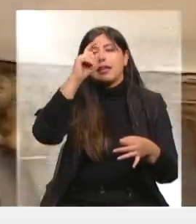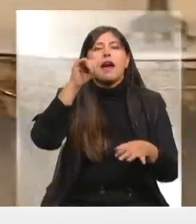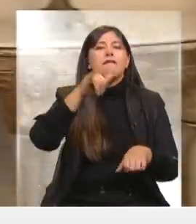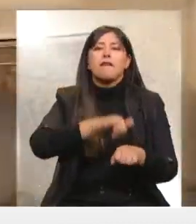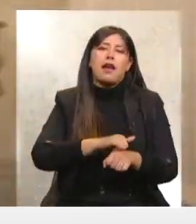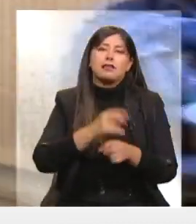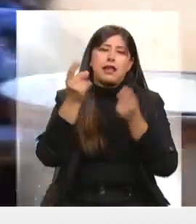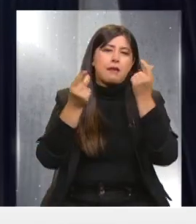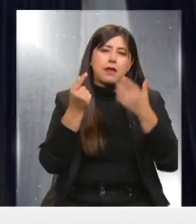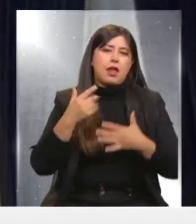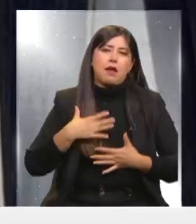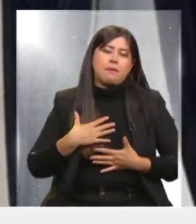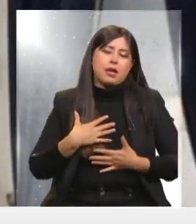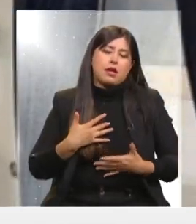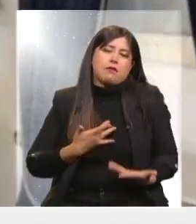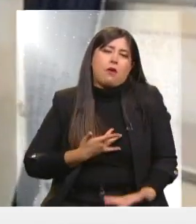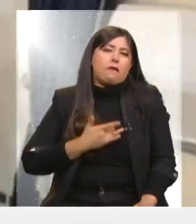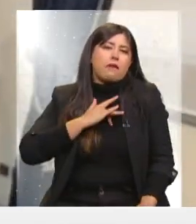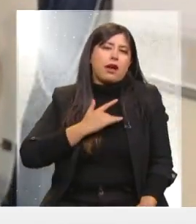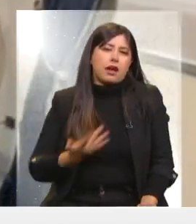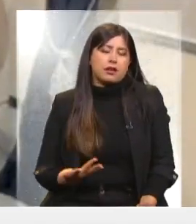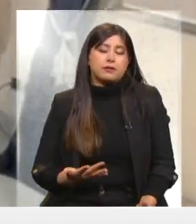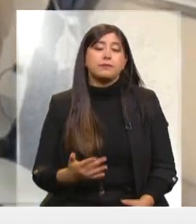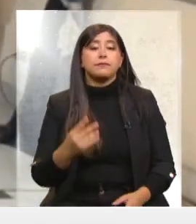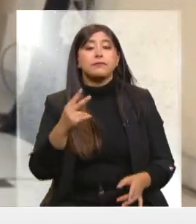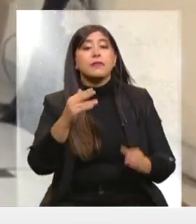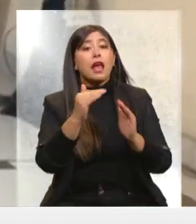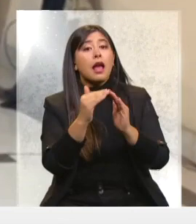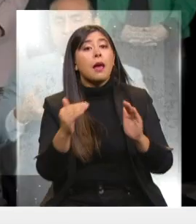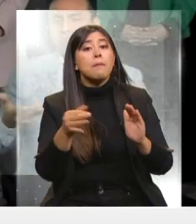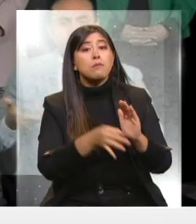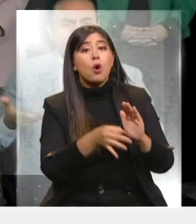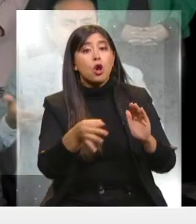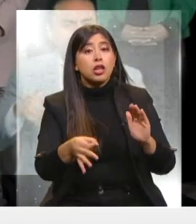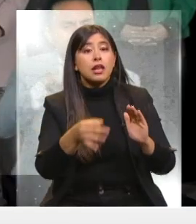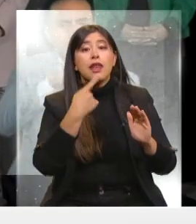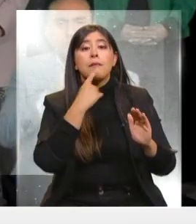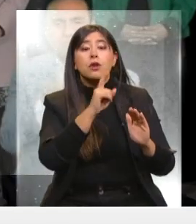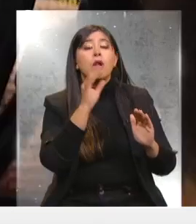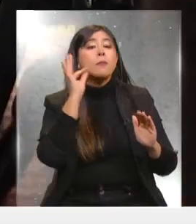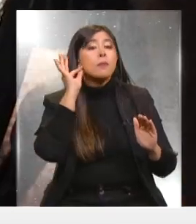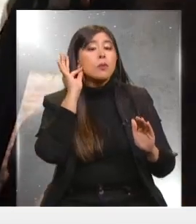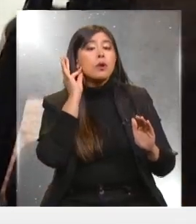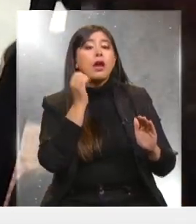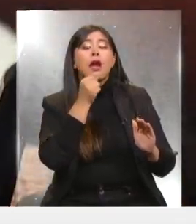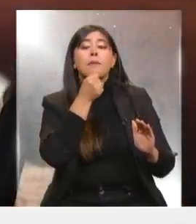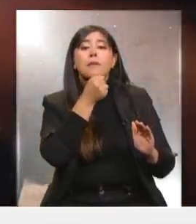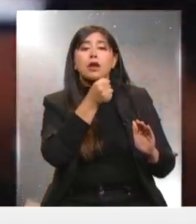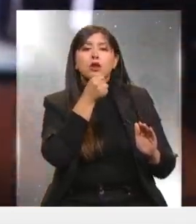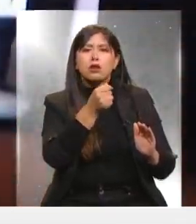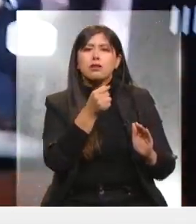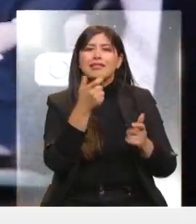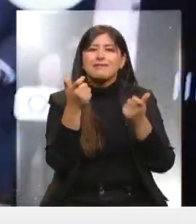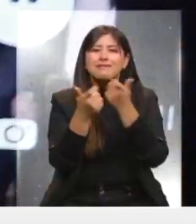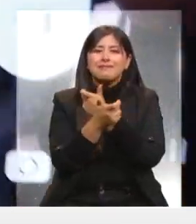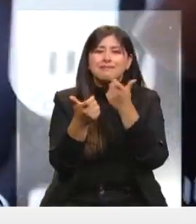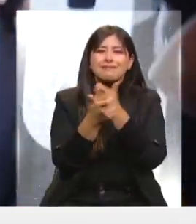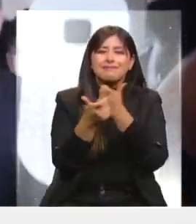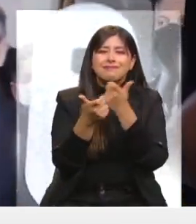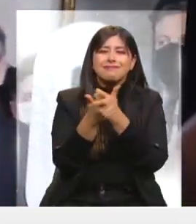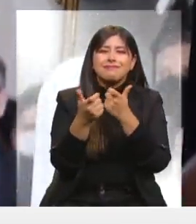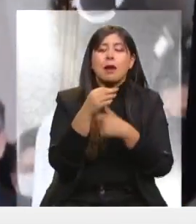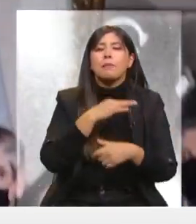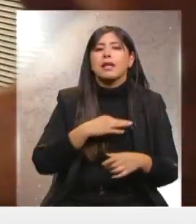mandatario otro tenso momento se vivió en la moneda ante la pregunta de una periodista generando risas entre